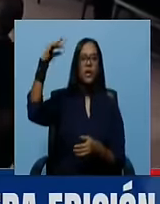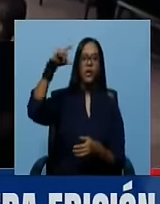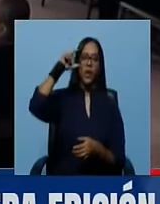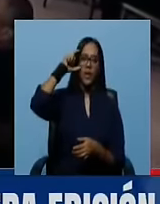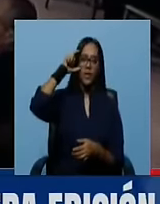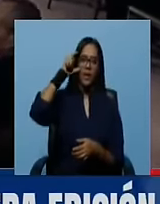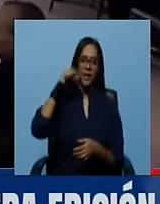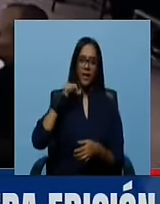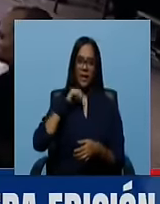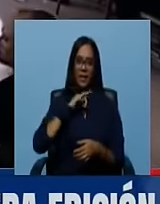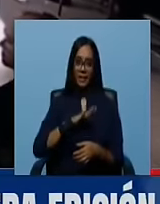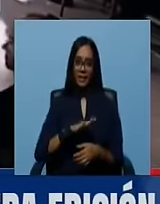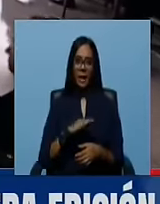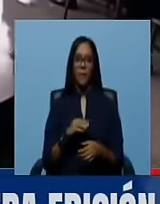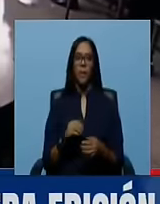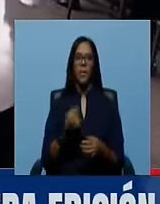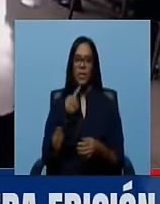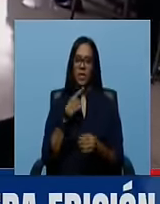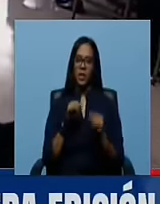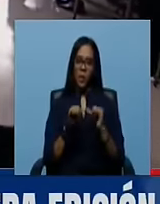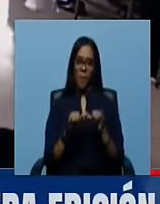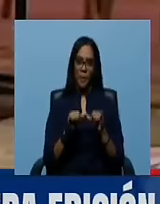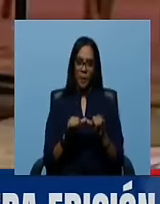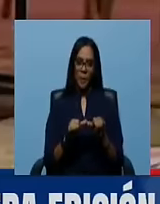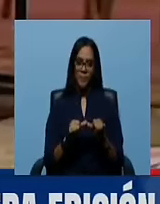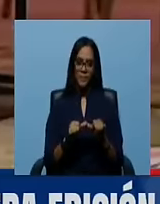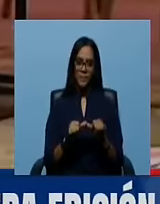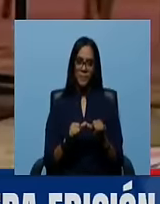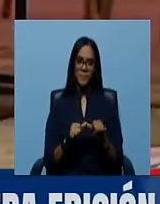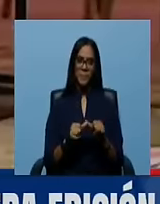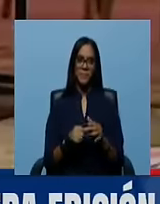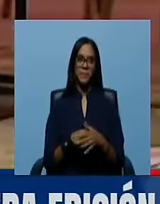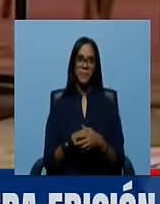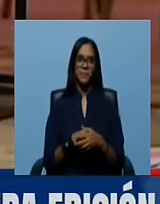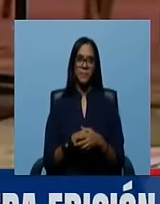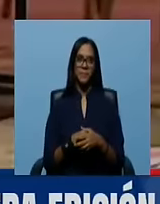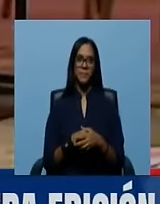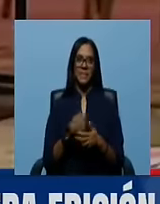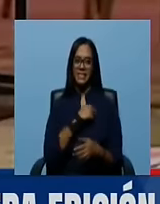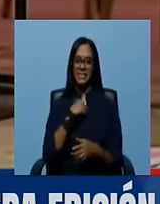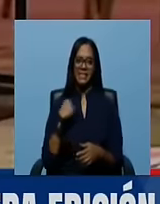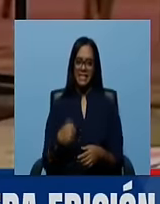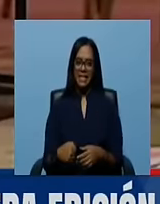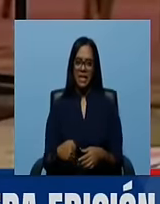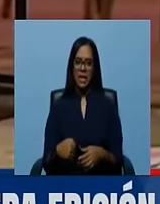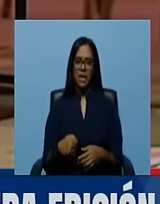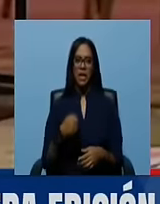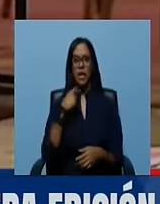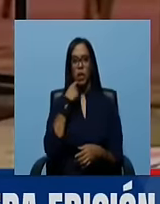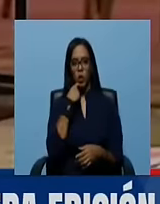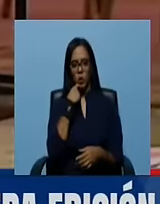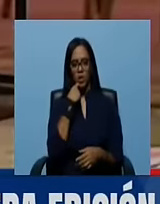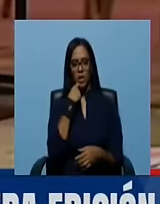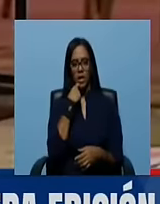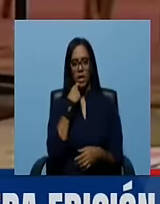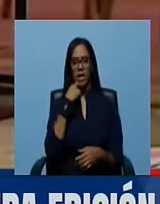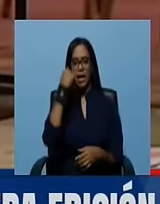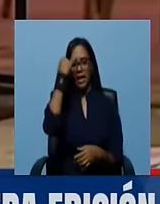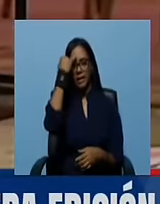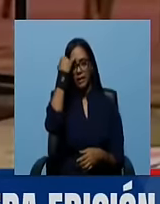en que estemos diciendo lo mismo de China, Rusia, la